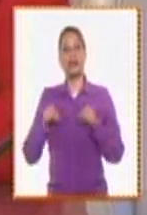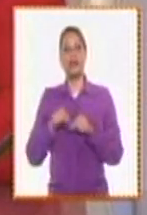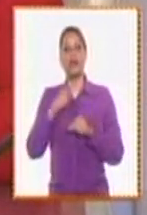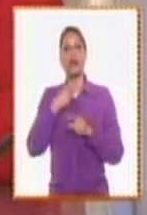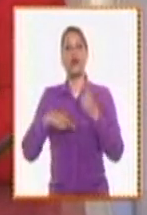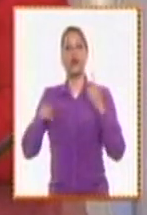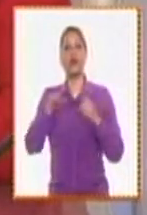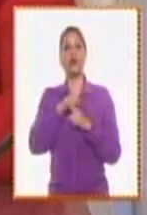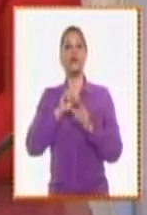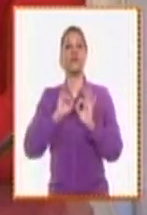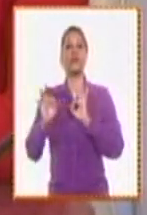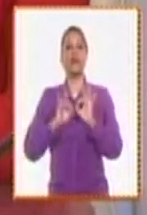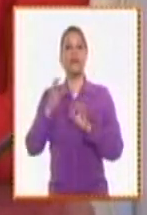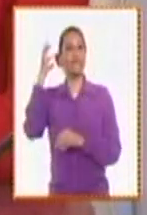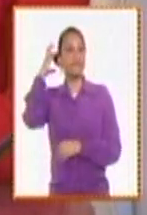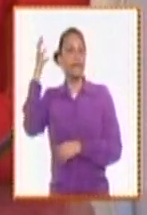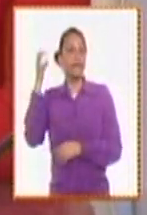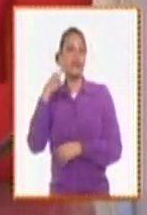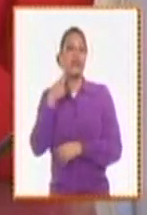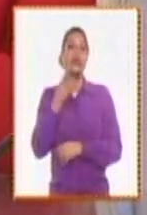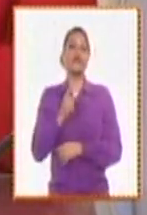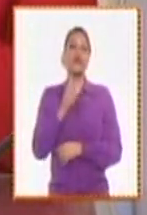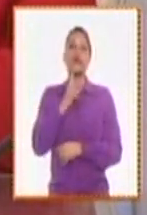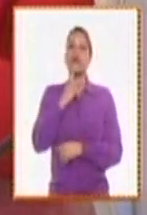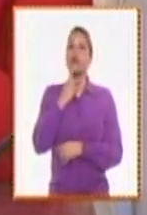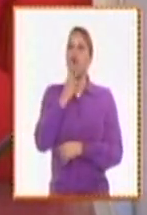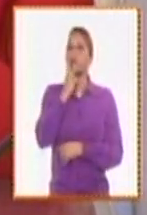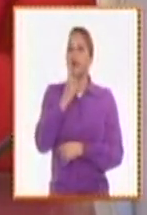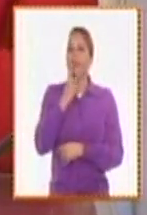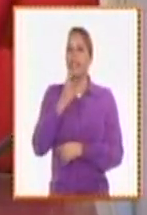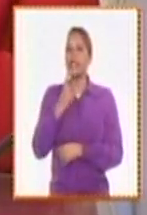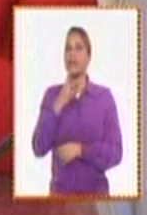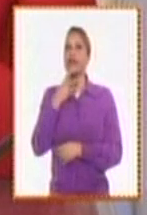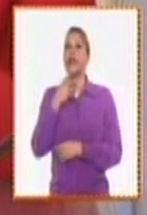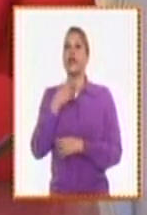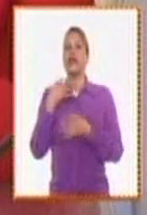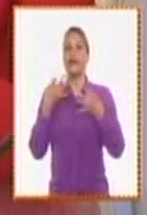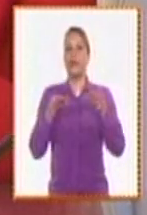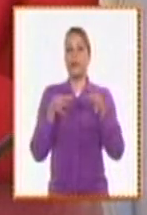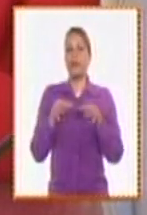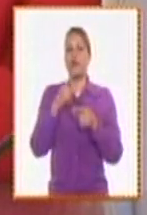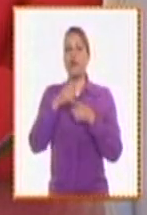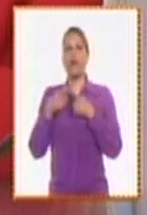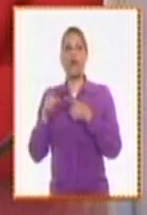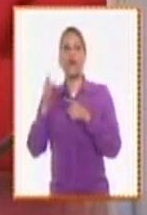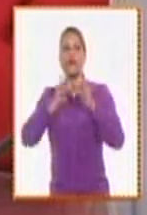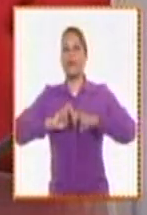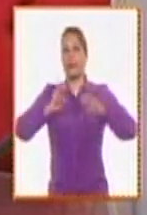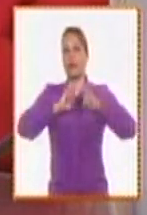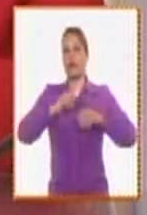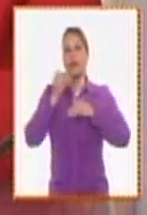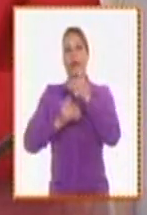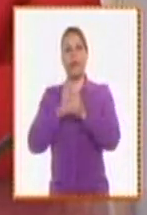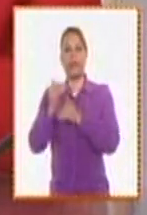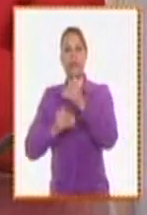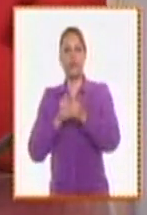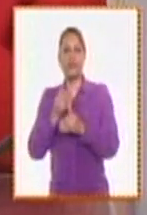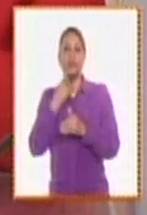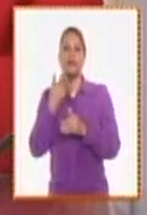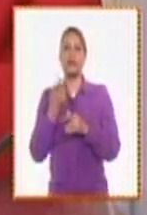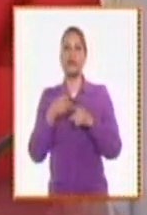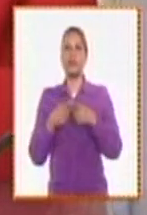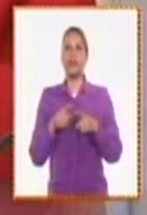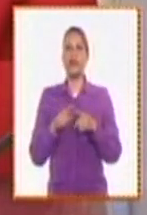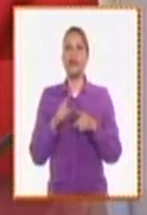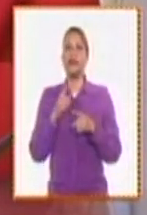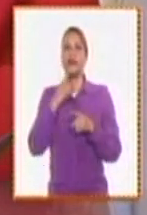la Seguridad del Estado, en la que se encarga de tramitar y de solucionar todos los procesos de casación o todos los recursos